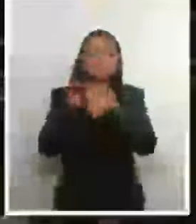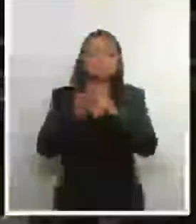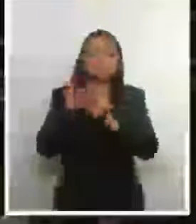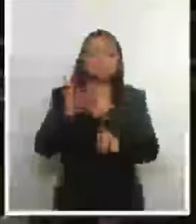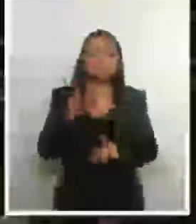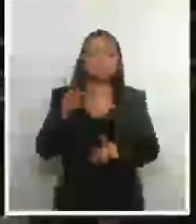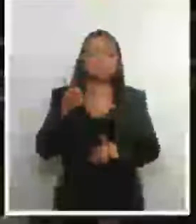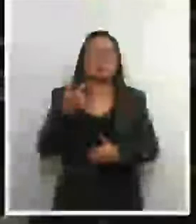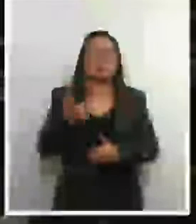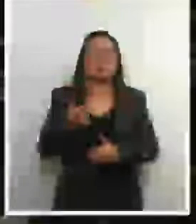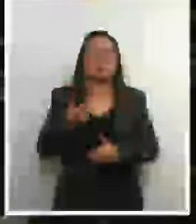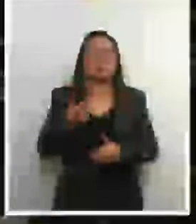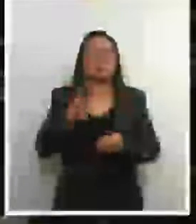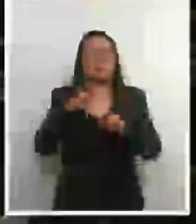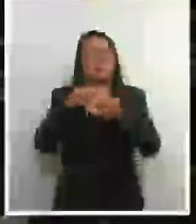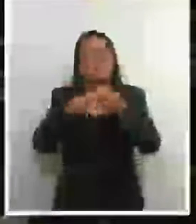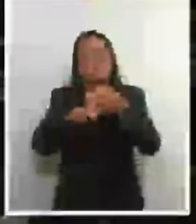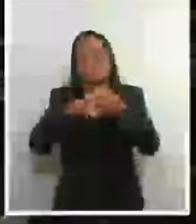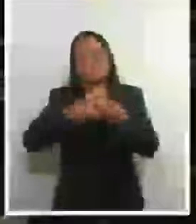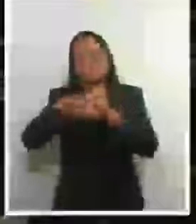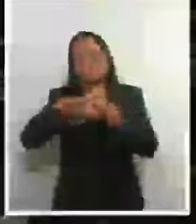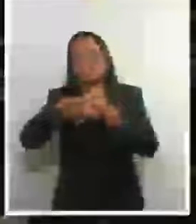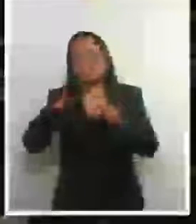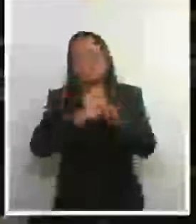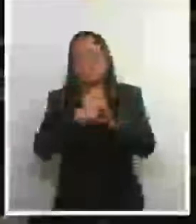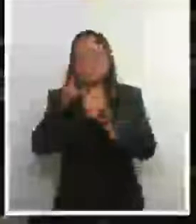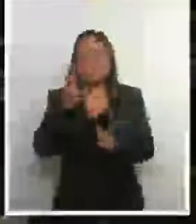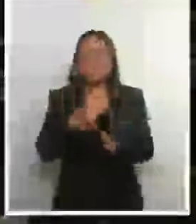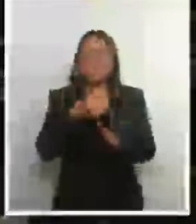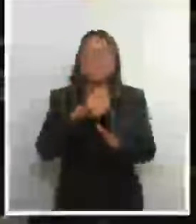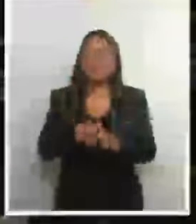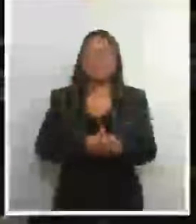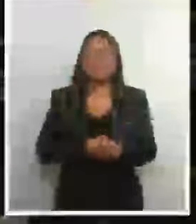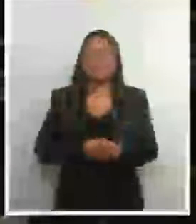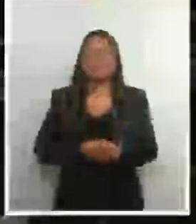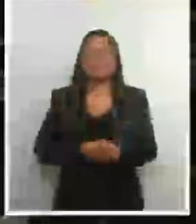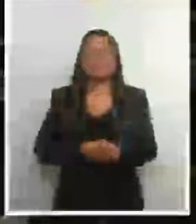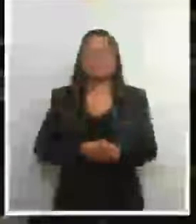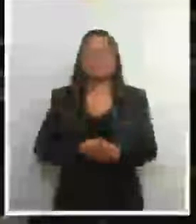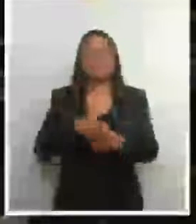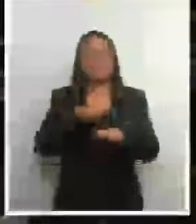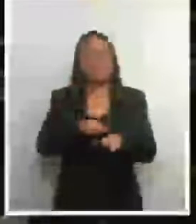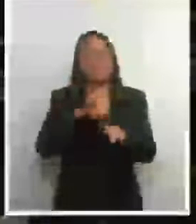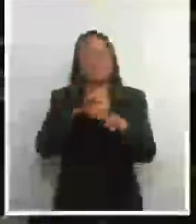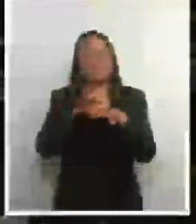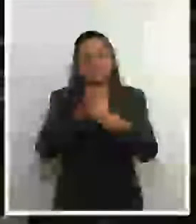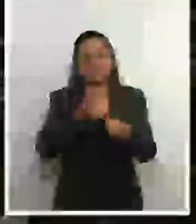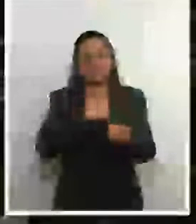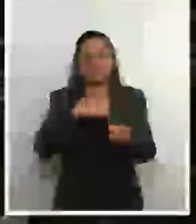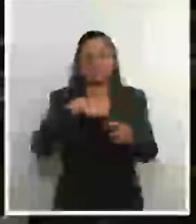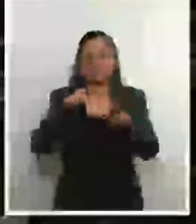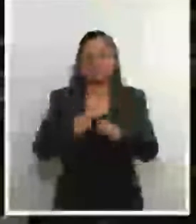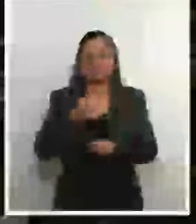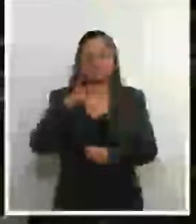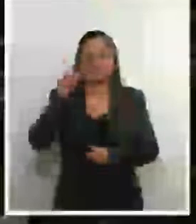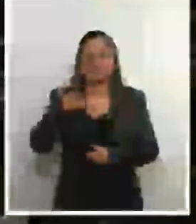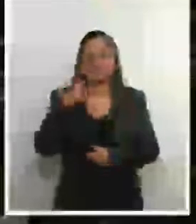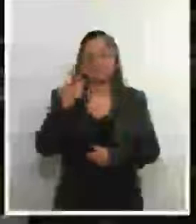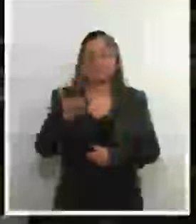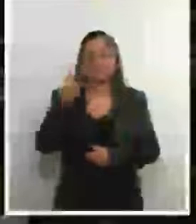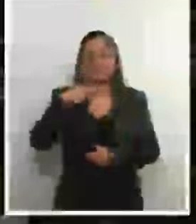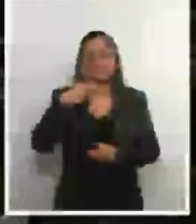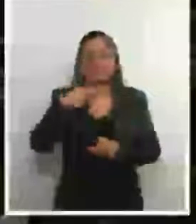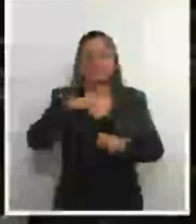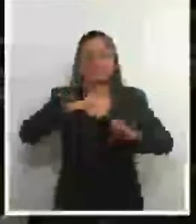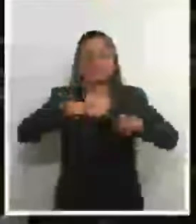artículo 47 y los numerales no reservados, señalando que deberá reunir la mayoría calificada de